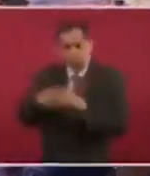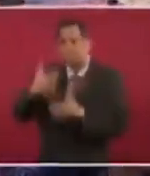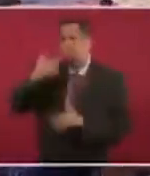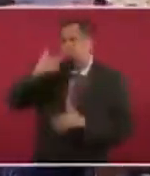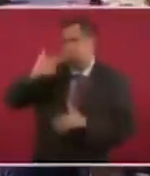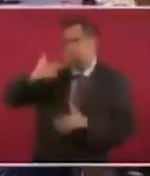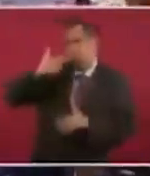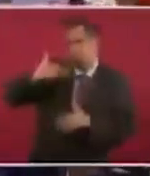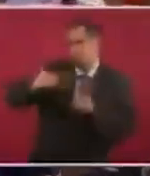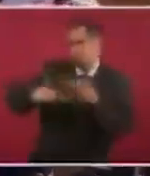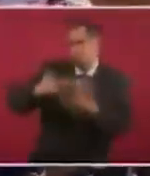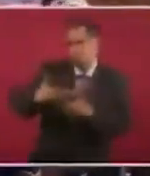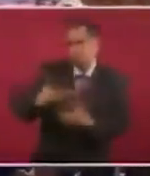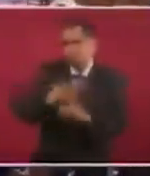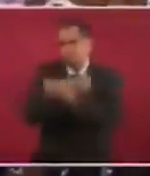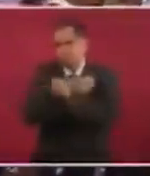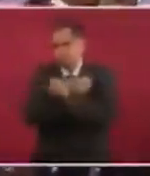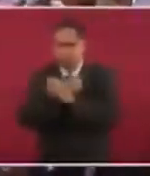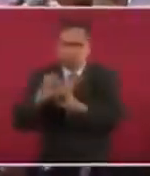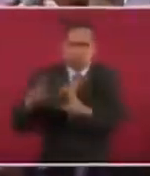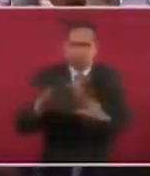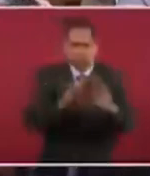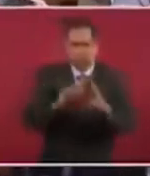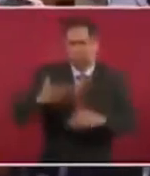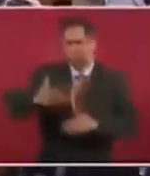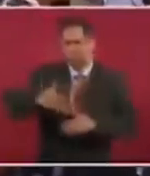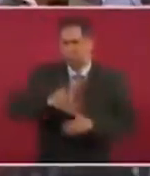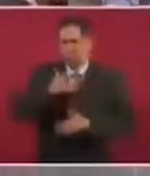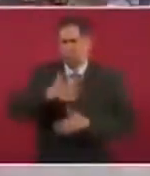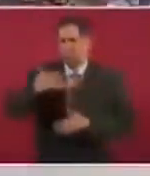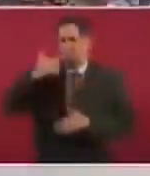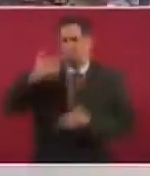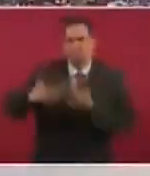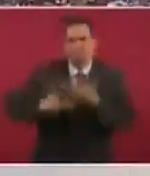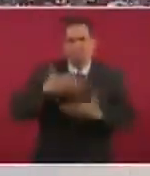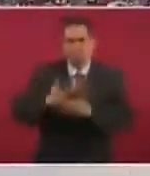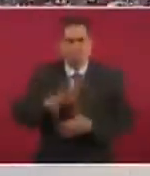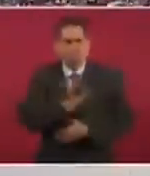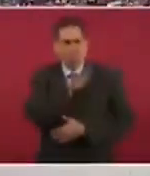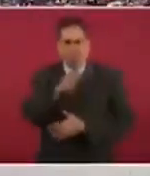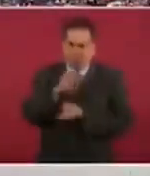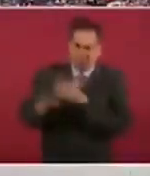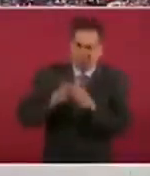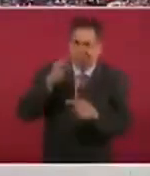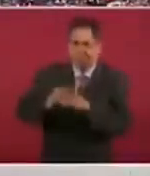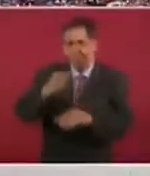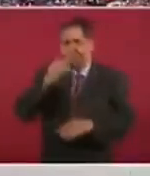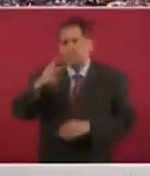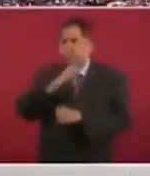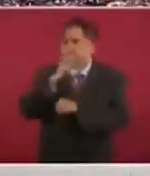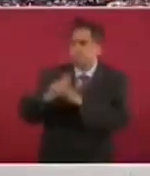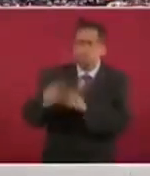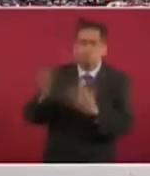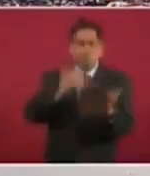mejorar la calidad de la enseñanza y va a mejorar la educación en nuestro